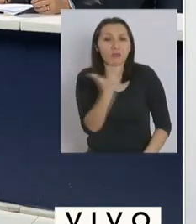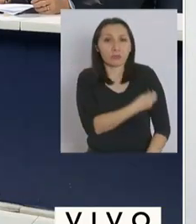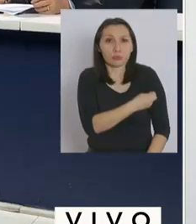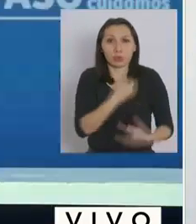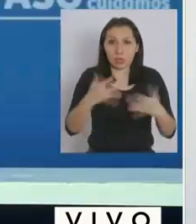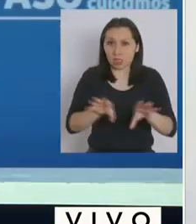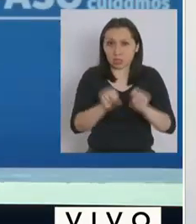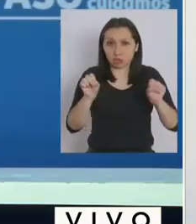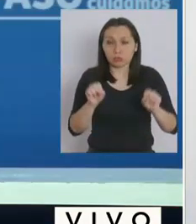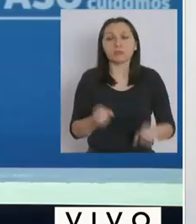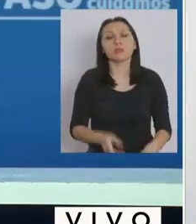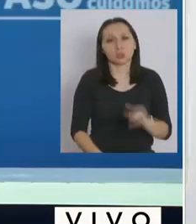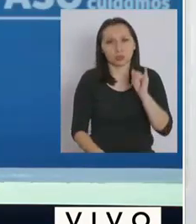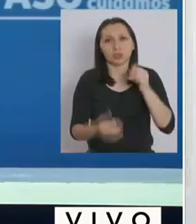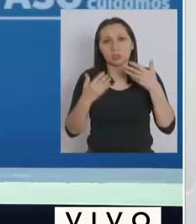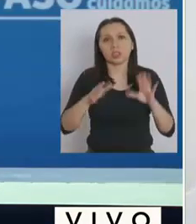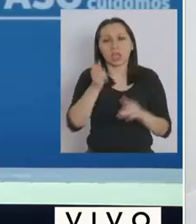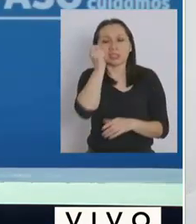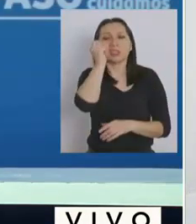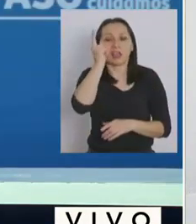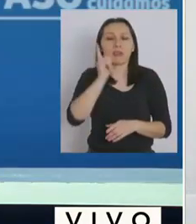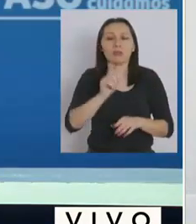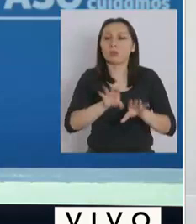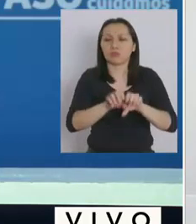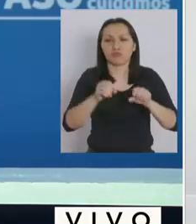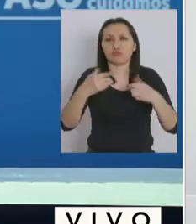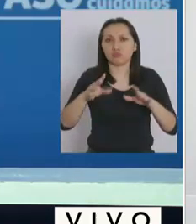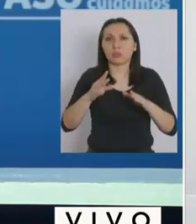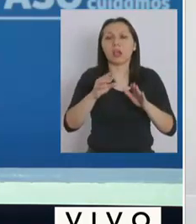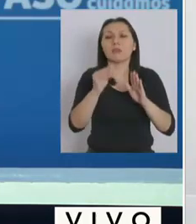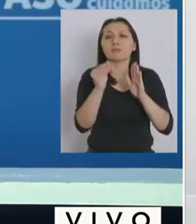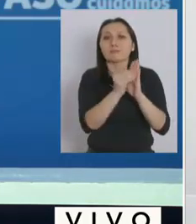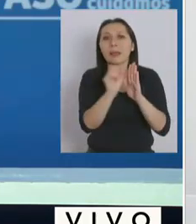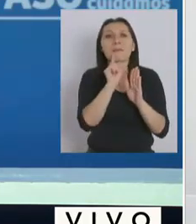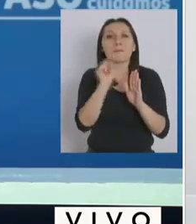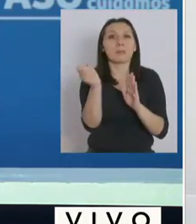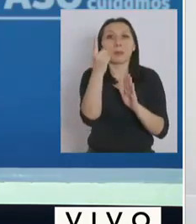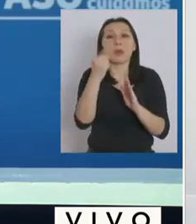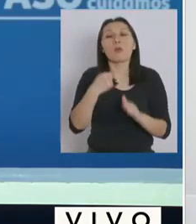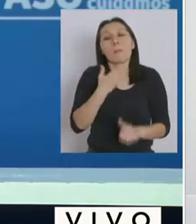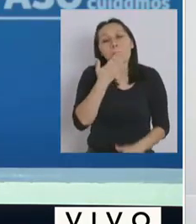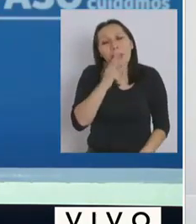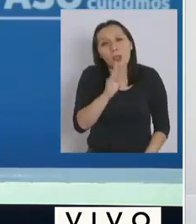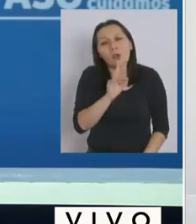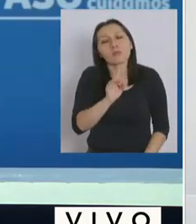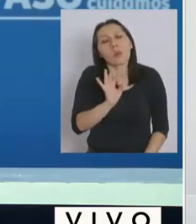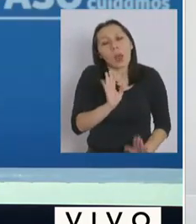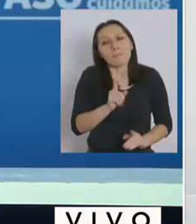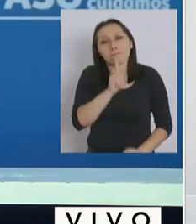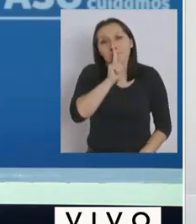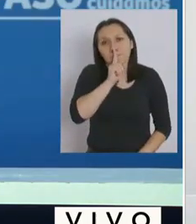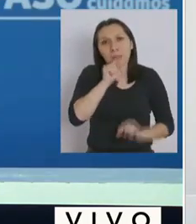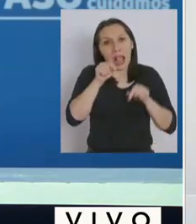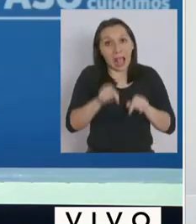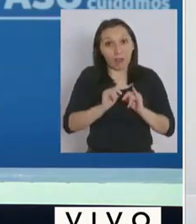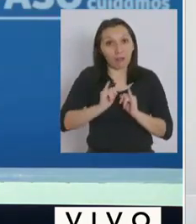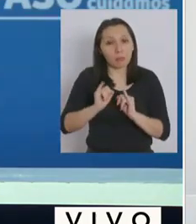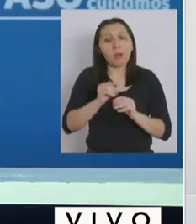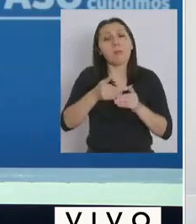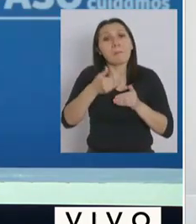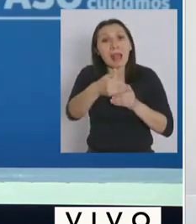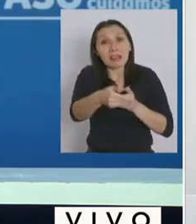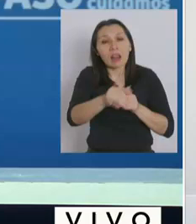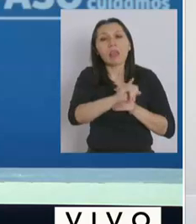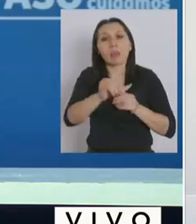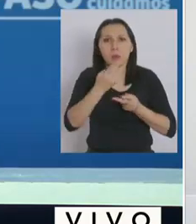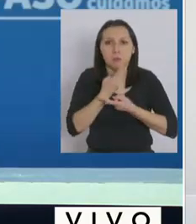Esa decisión sí está tomada, obviamente que está tomada, pero yo prefiero guardar la información y dejar que en un rato más se